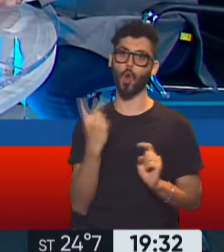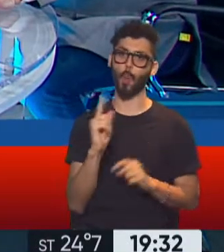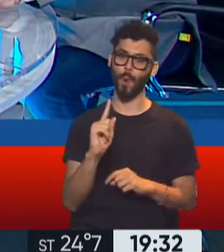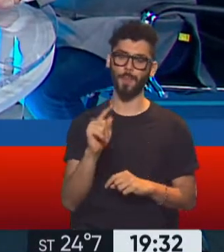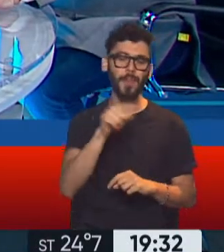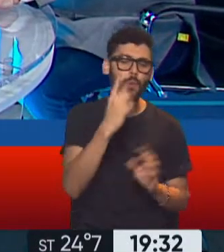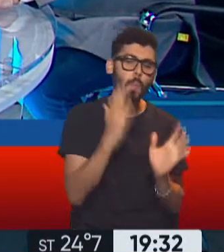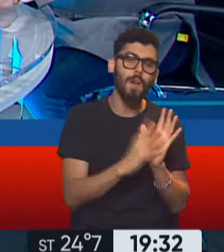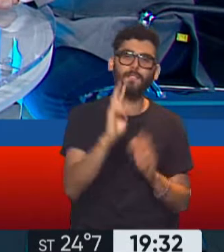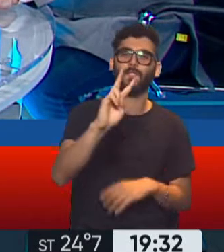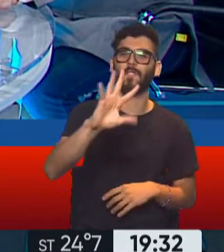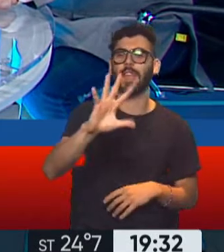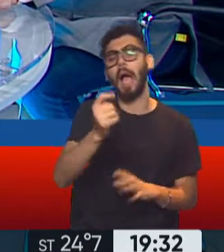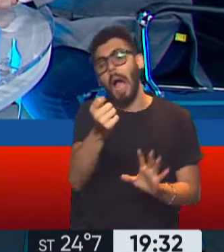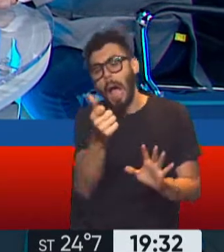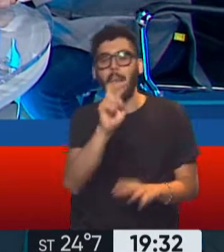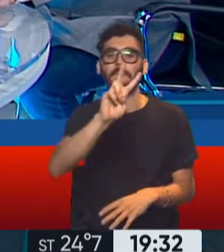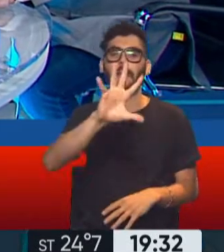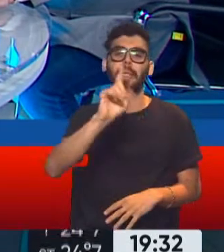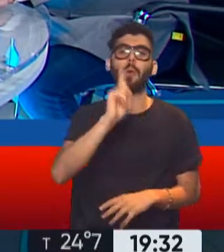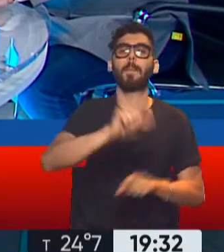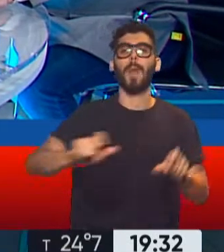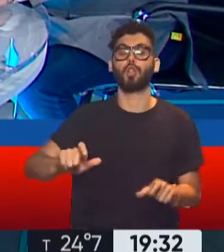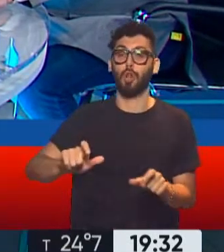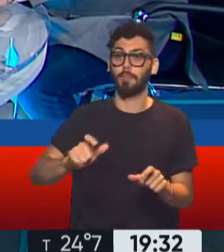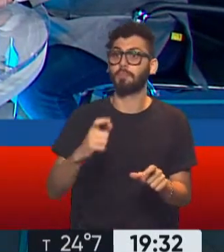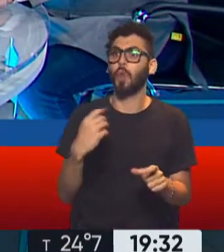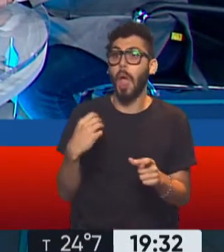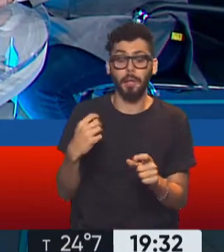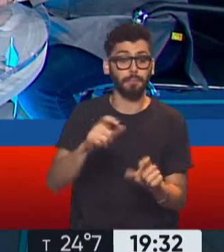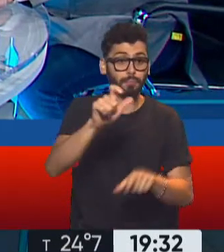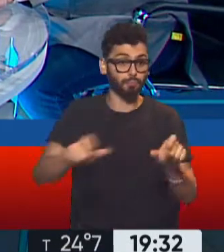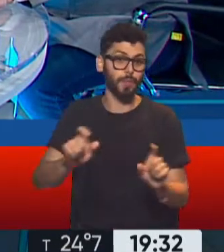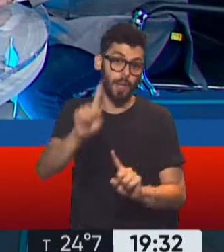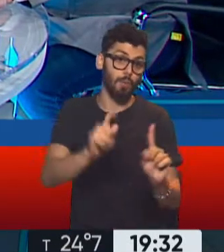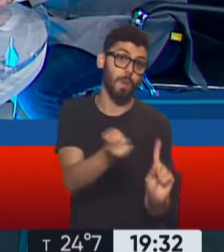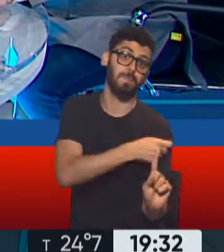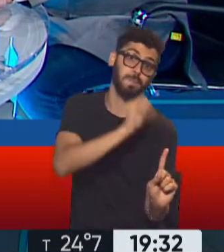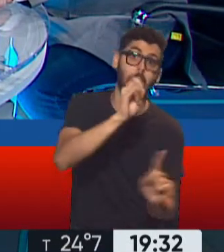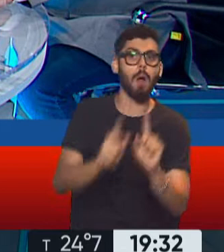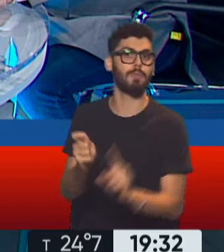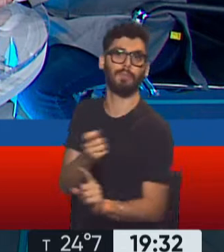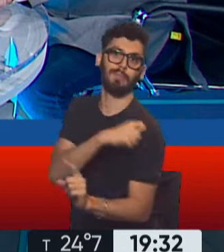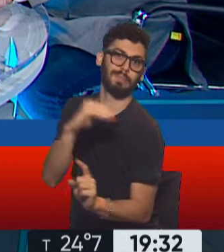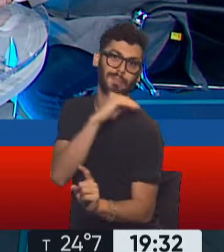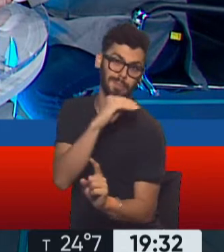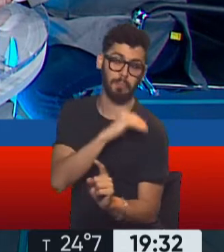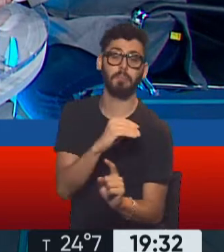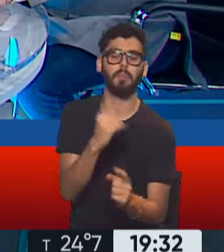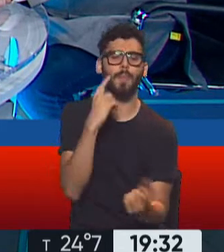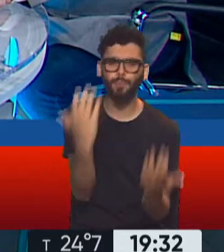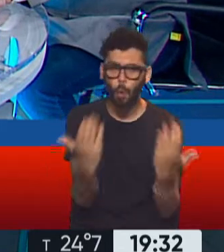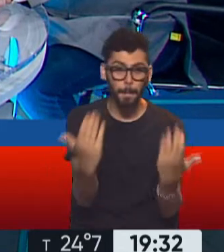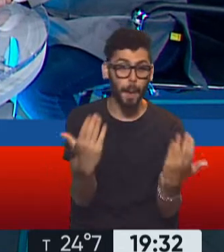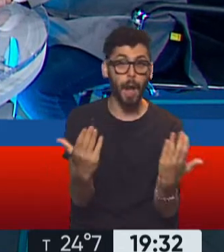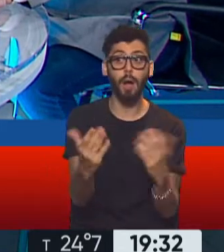25.000 pacientes más o menos. O sea, el estudio se evalúa, se comparan los grupos que reciben, los que no reciben vacuna y encontraron mucho más